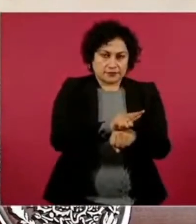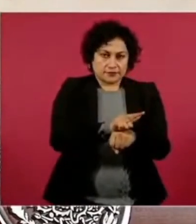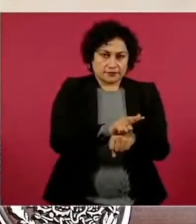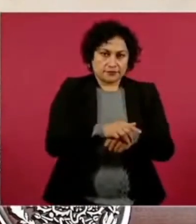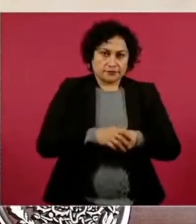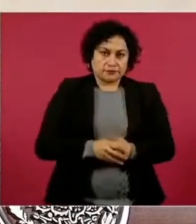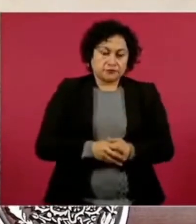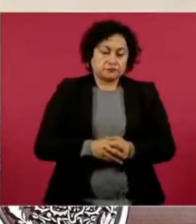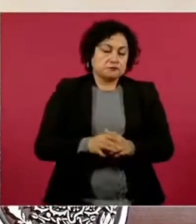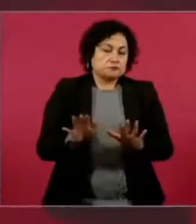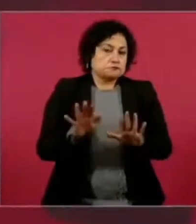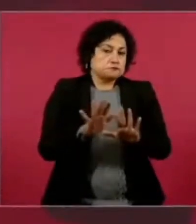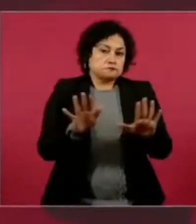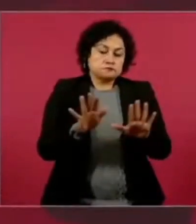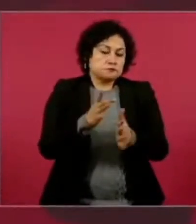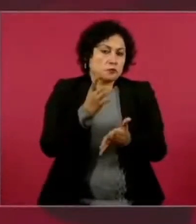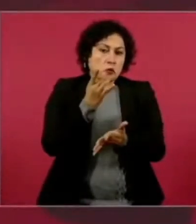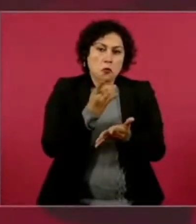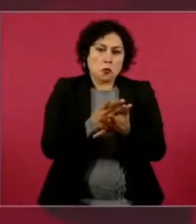Se va a hacer